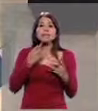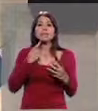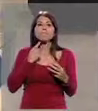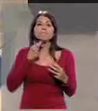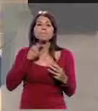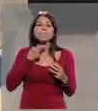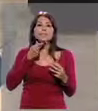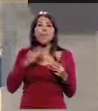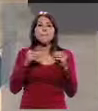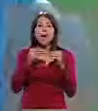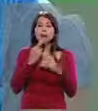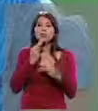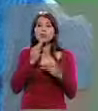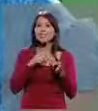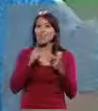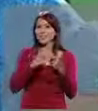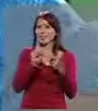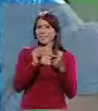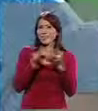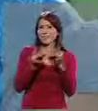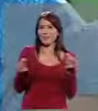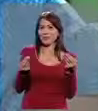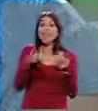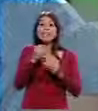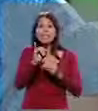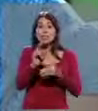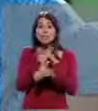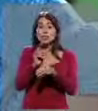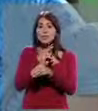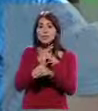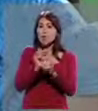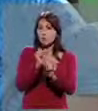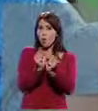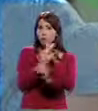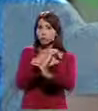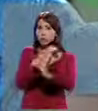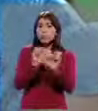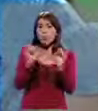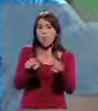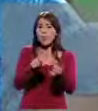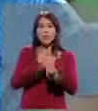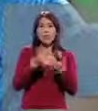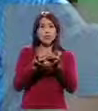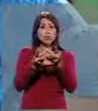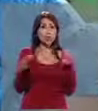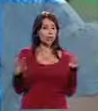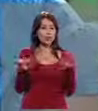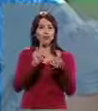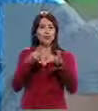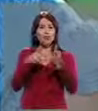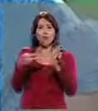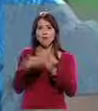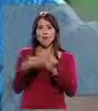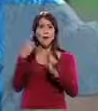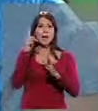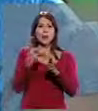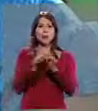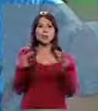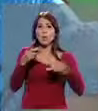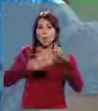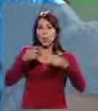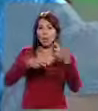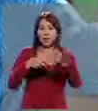que no es tan remedio verdad Entonces si se utiliza moderadamente se se puede usar pero no es la solución al al problema